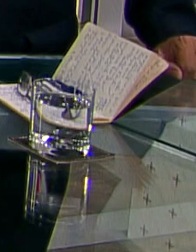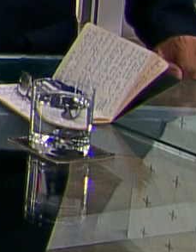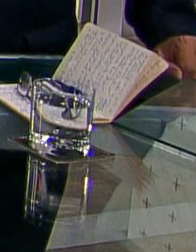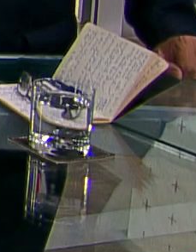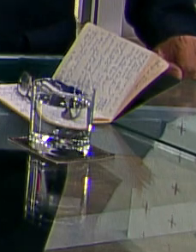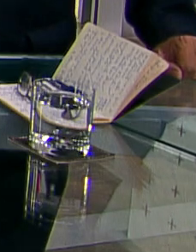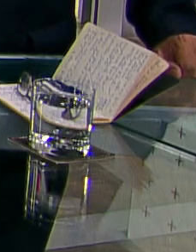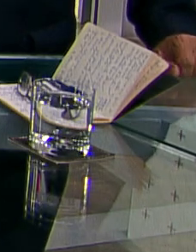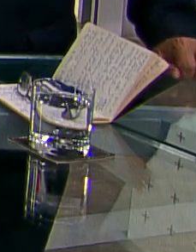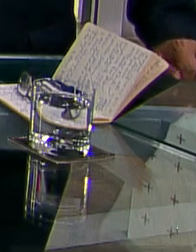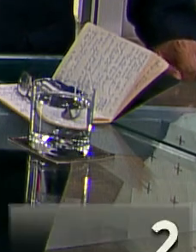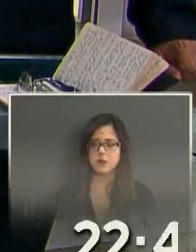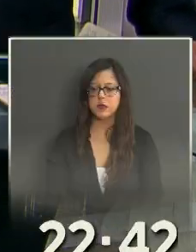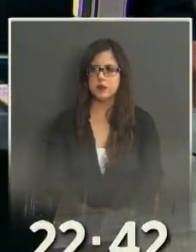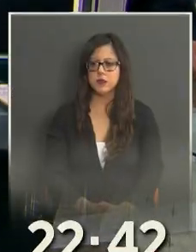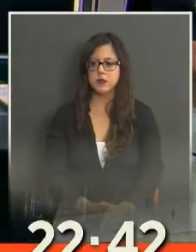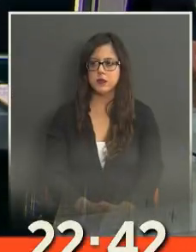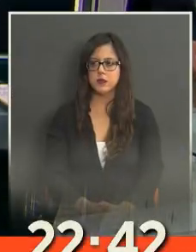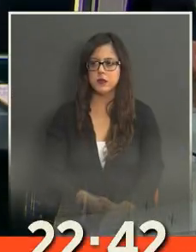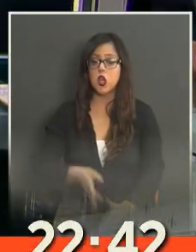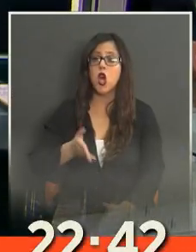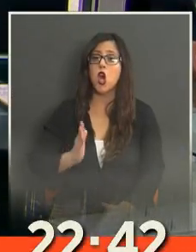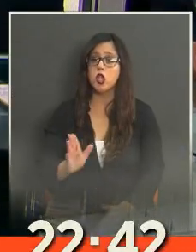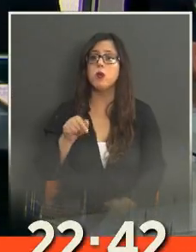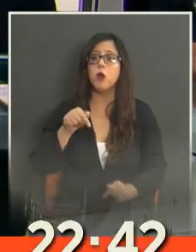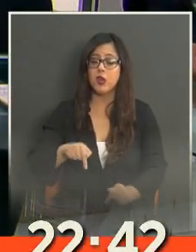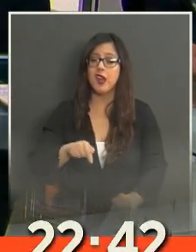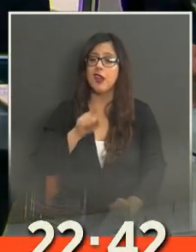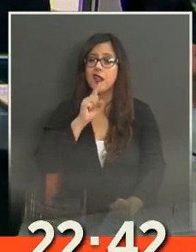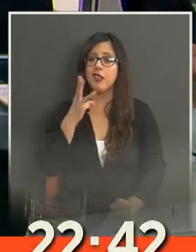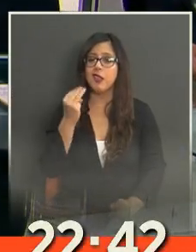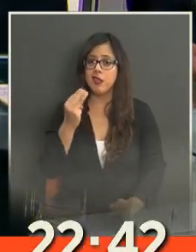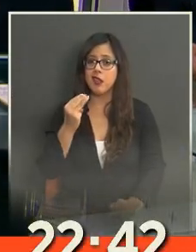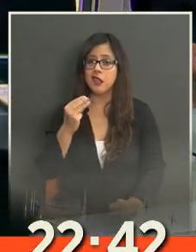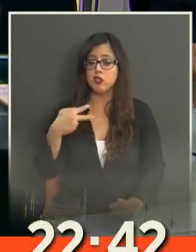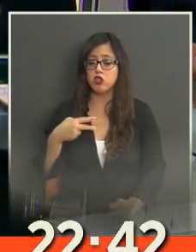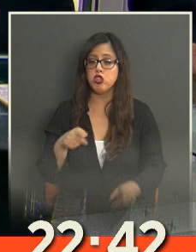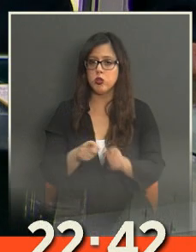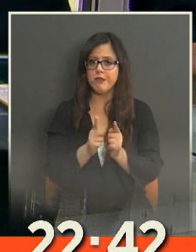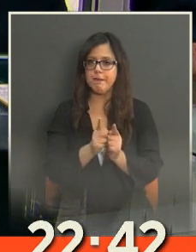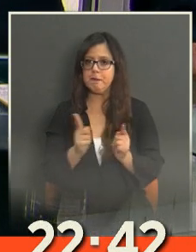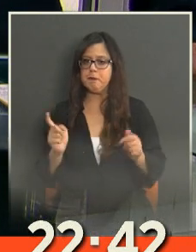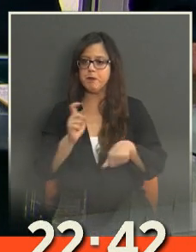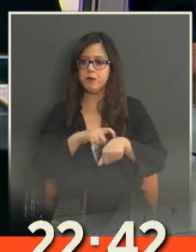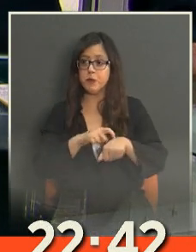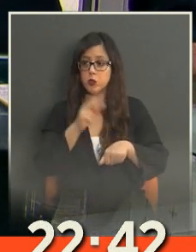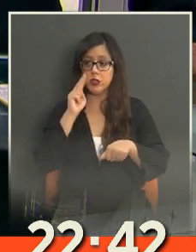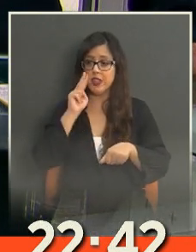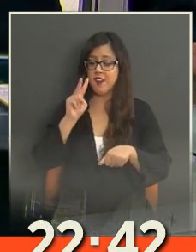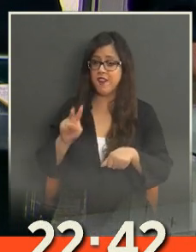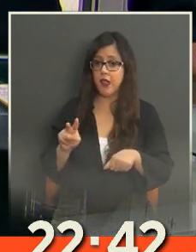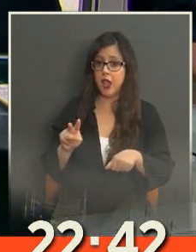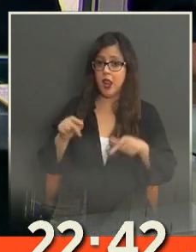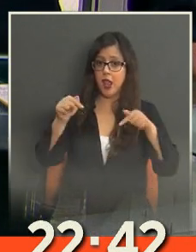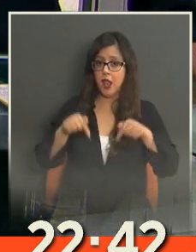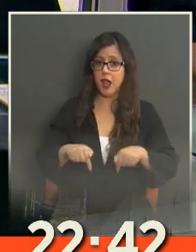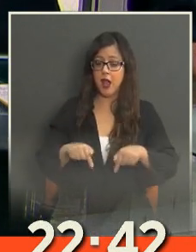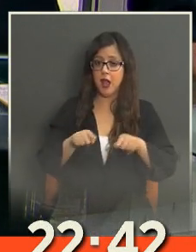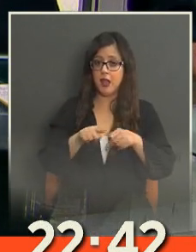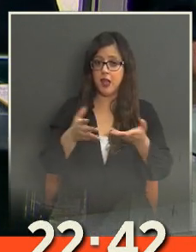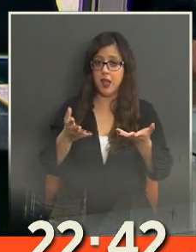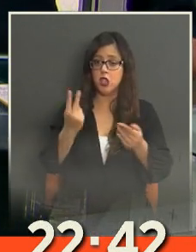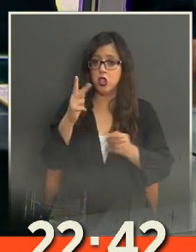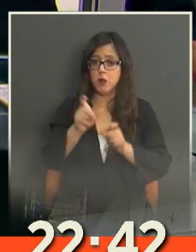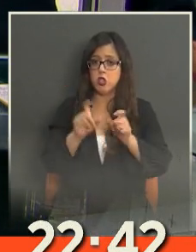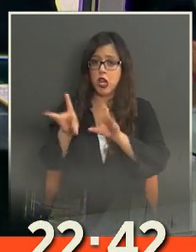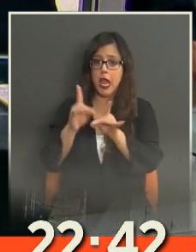claro seguimos en esta edición extendida de teletrece en esta jornada y ustedes ya lo ven aquí conmigo en el estudio nuestros dos invitados para